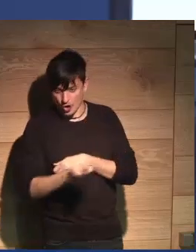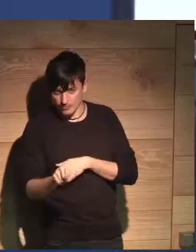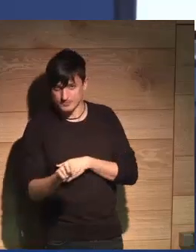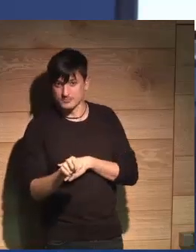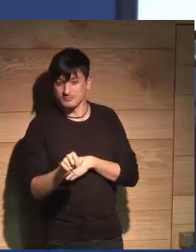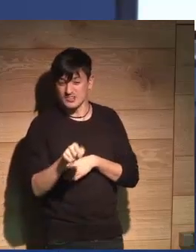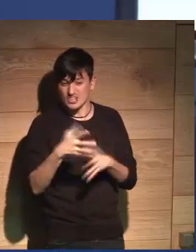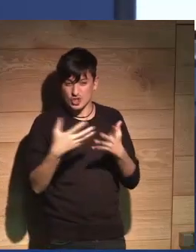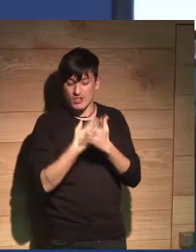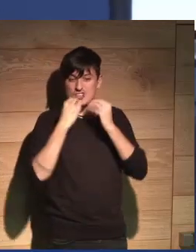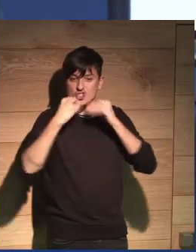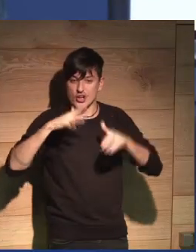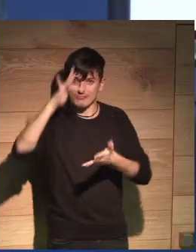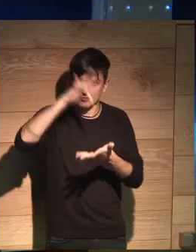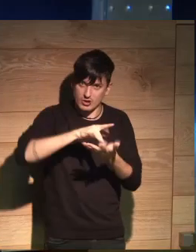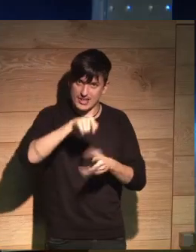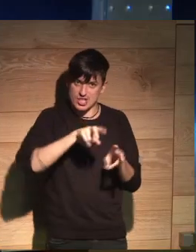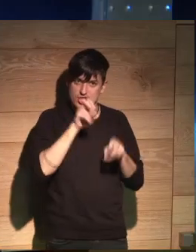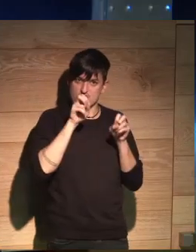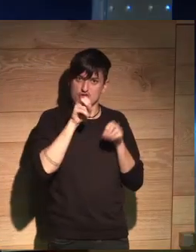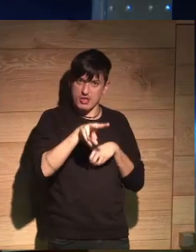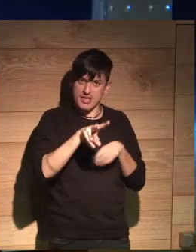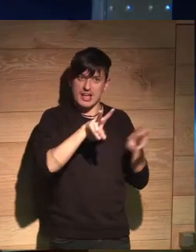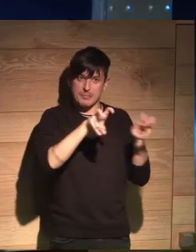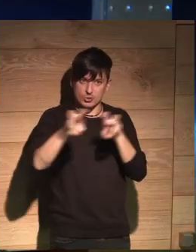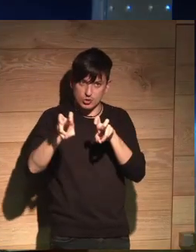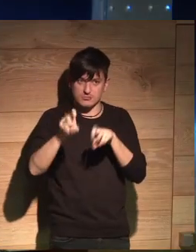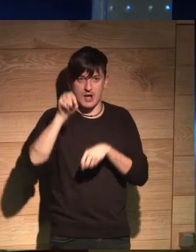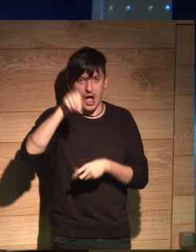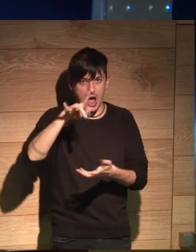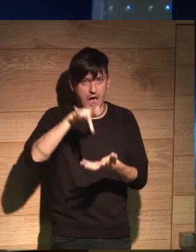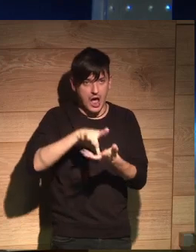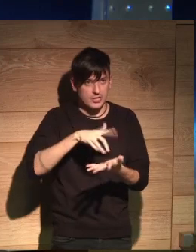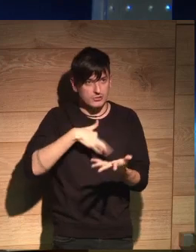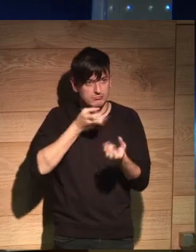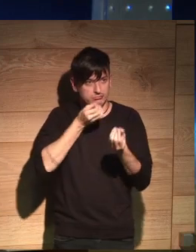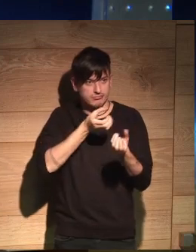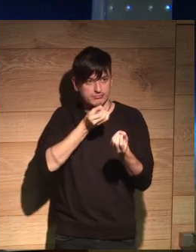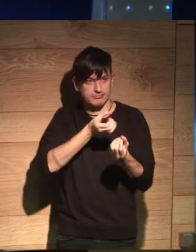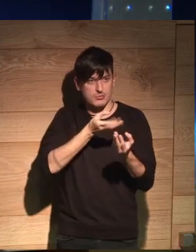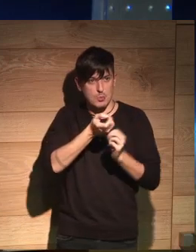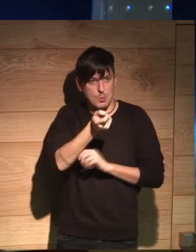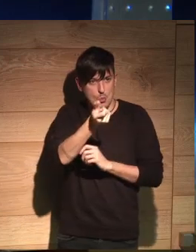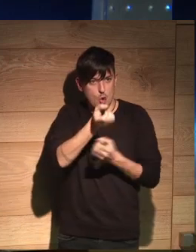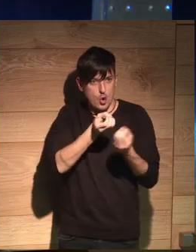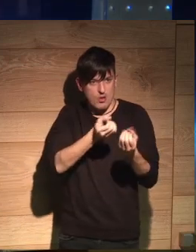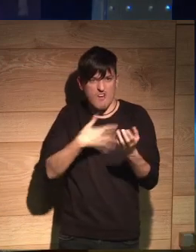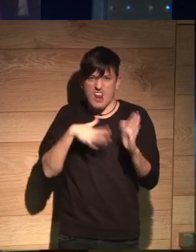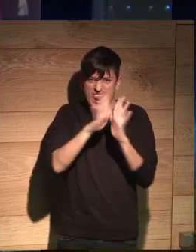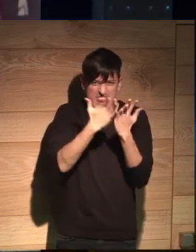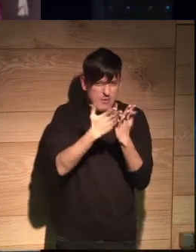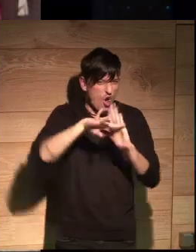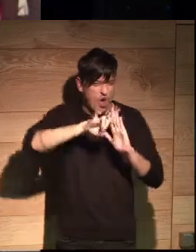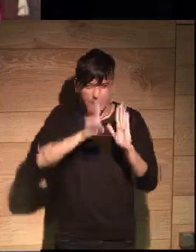toda la historia y los 12 capítulos, que rápidamente voy a pasar a contarles unas pinceladas, evidentemente no vamos a destripar el libro, pero